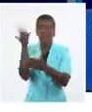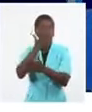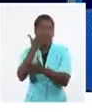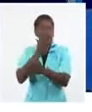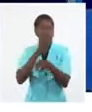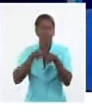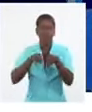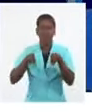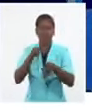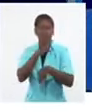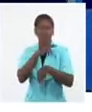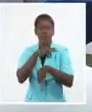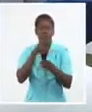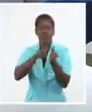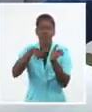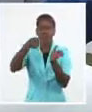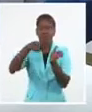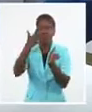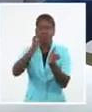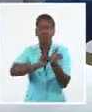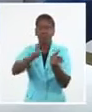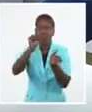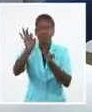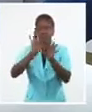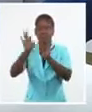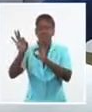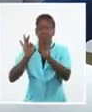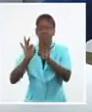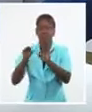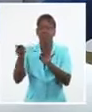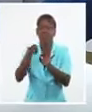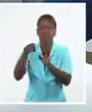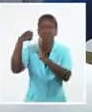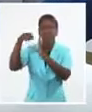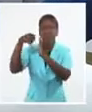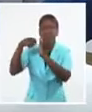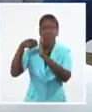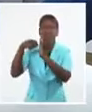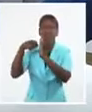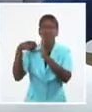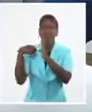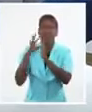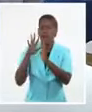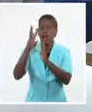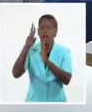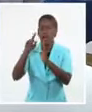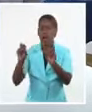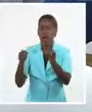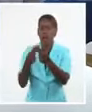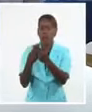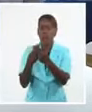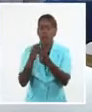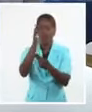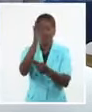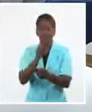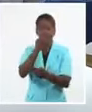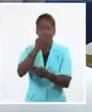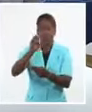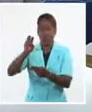las otras actividades que vamos a hacer. ¿Cuántos filmes hay en competencia este año? En competencia hay 102, pero vamos a presentar